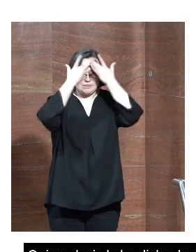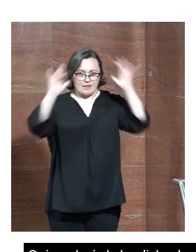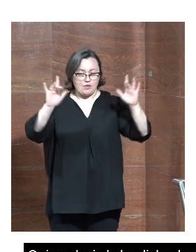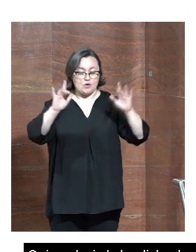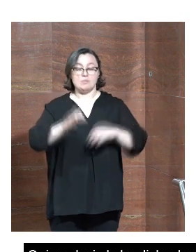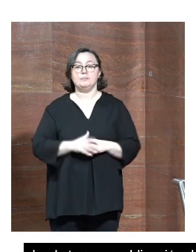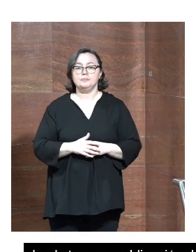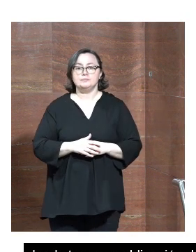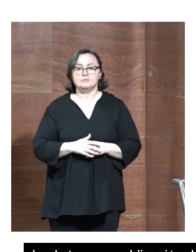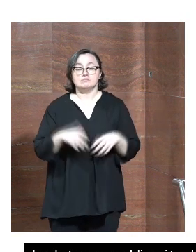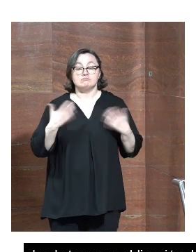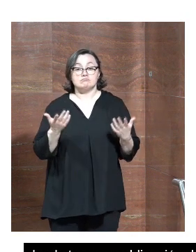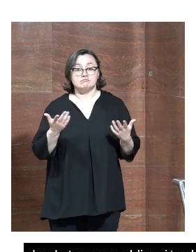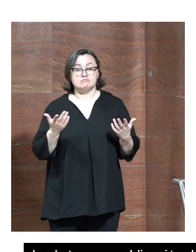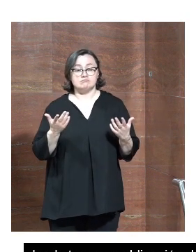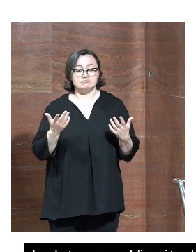sensibilización.